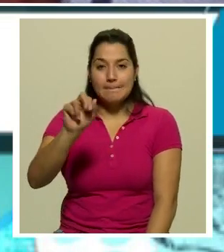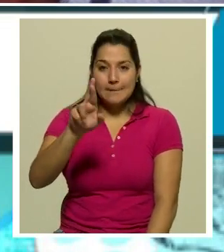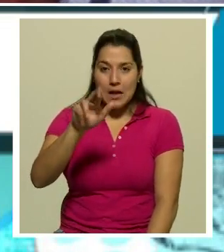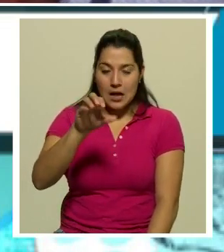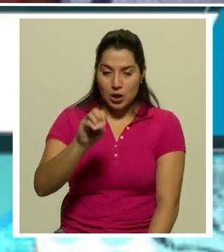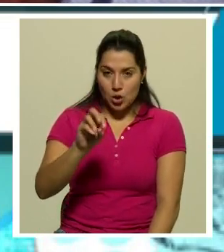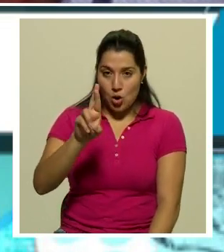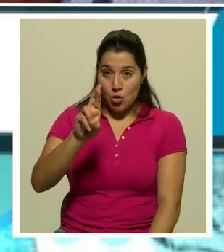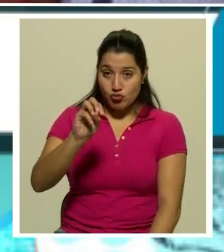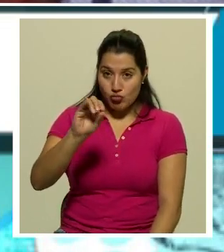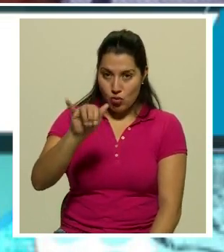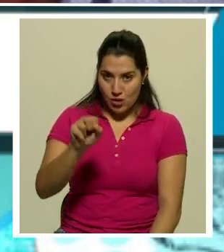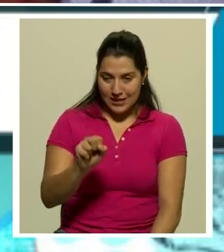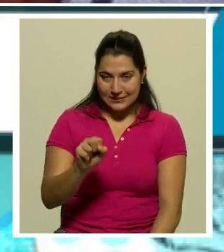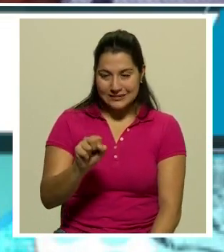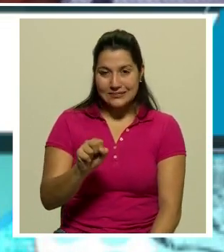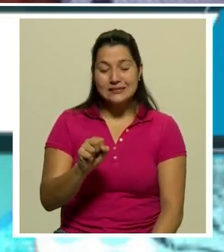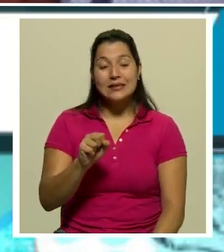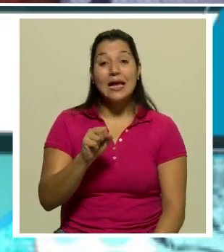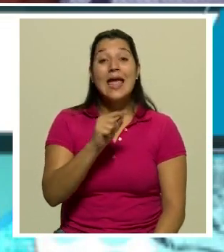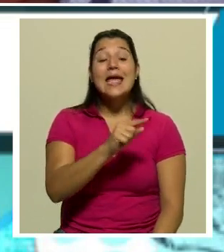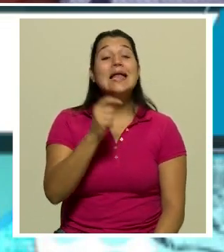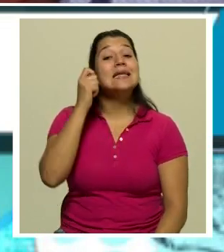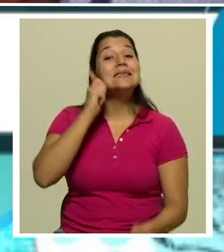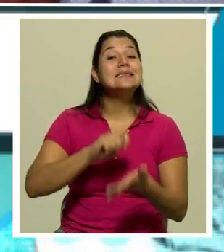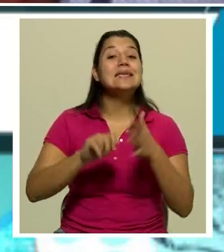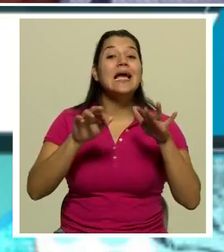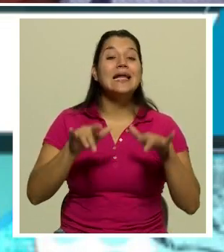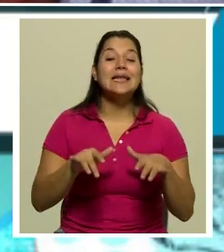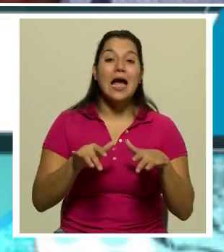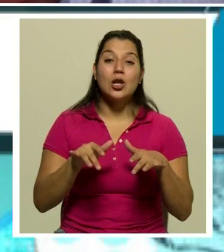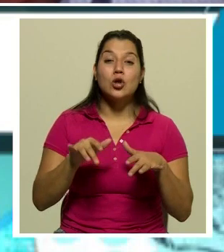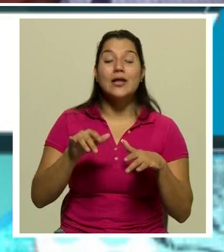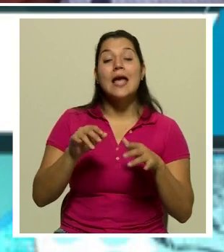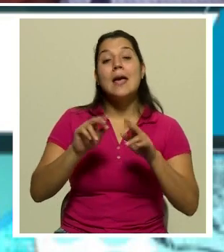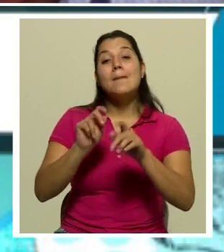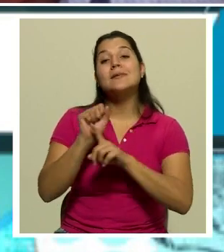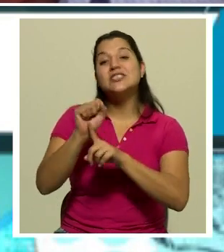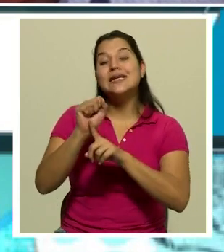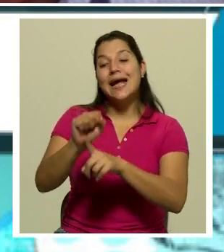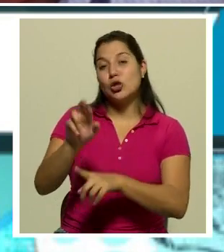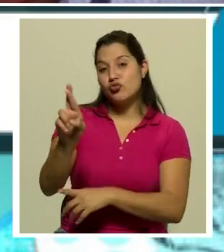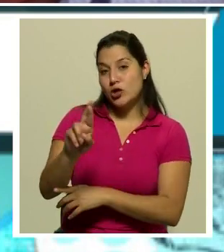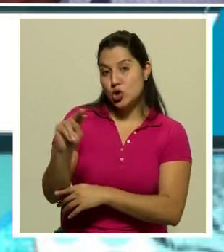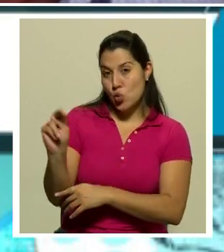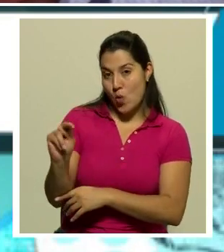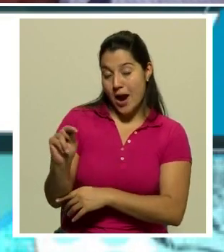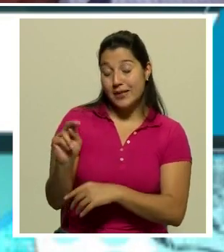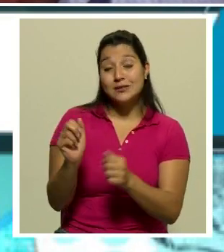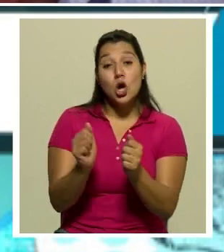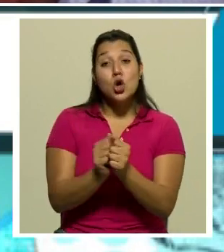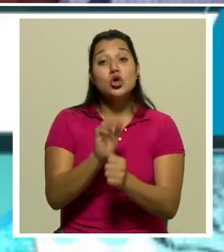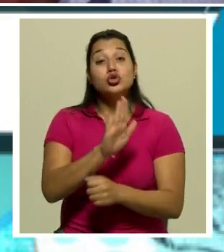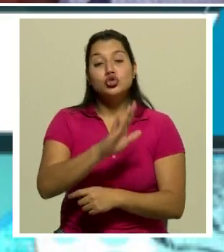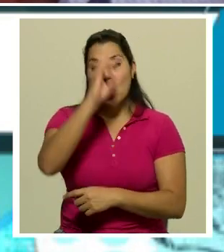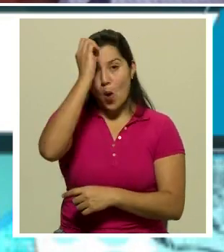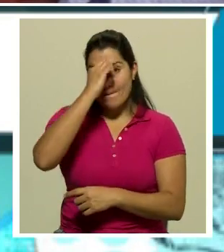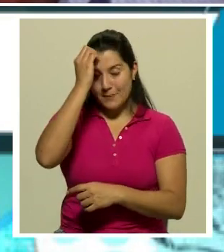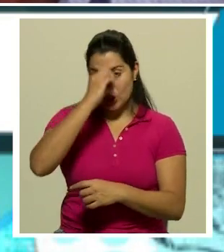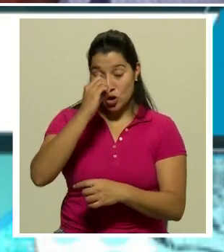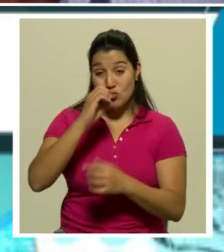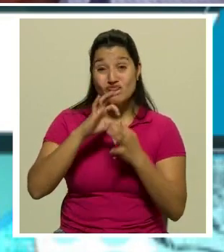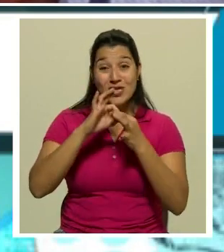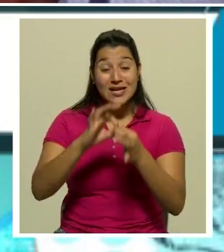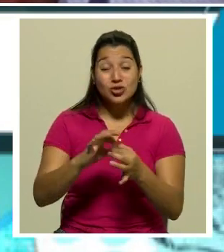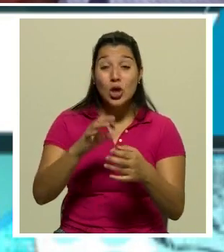Mario Rojas Vilches, secretario de Rerum Novarum, con la perspectiva sindical sobre la